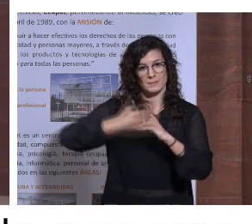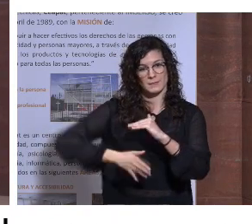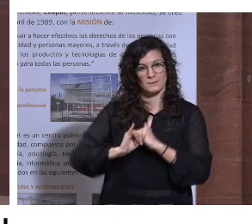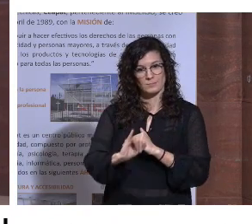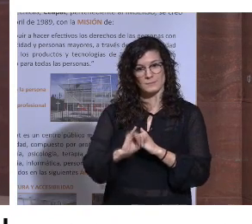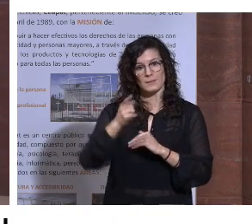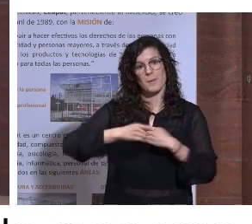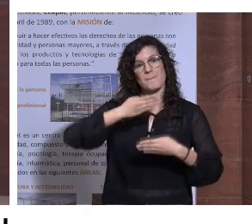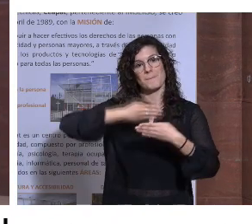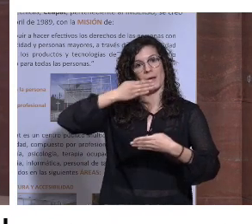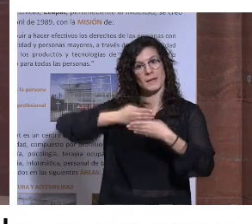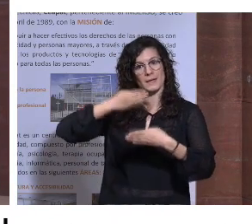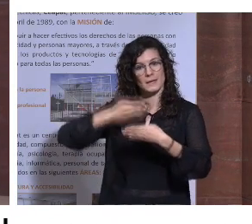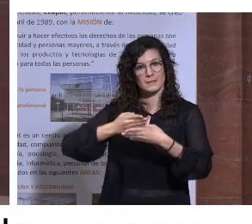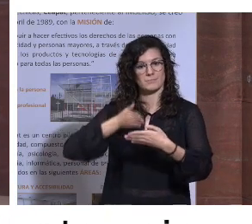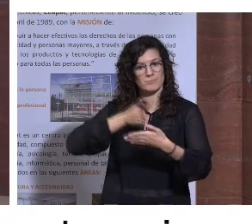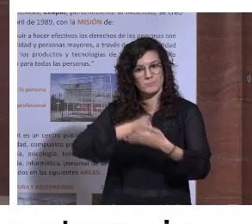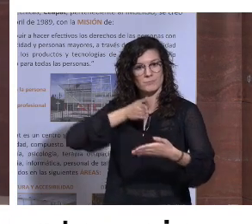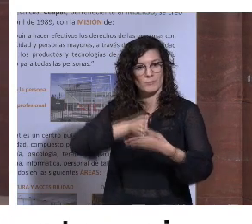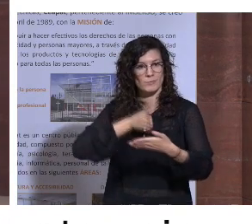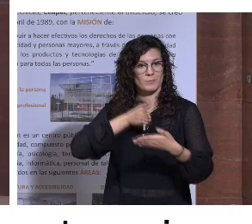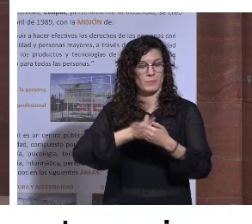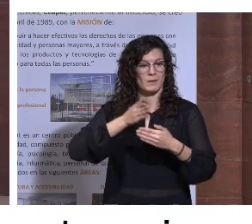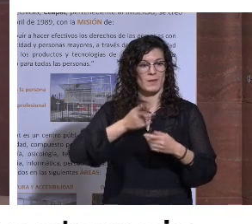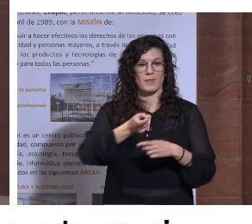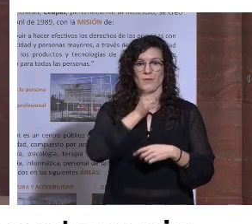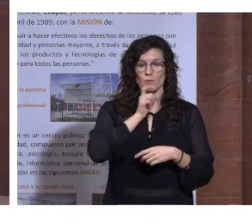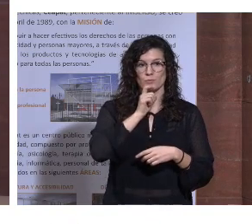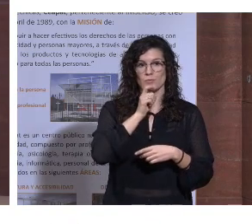barreras no suponen iguales dificultades que al que la tiene